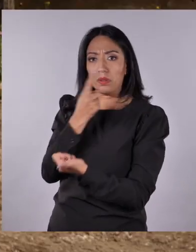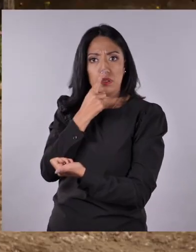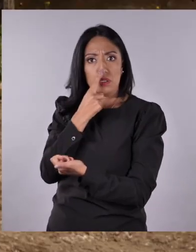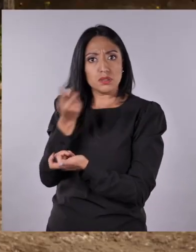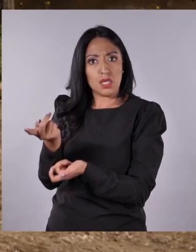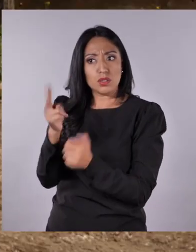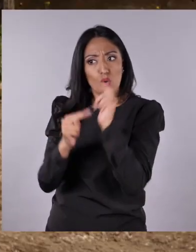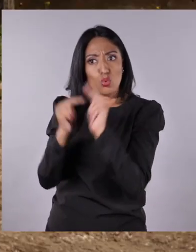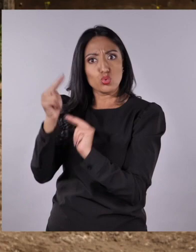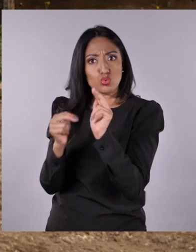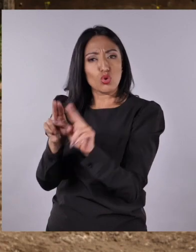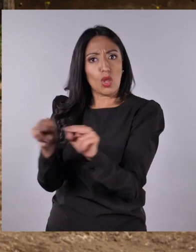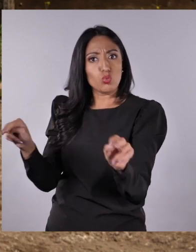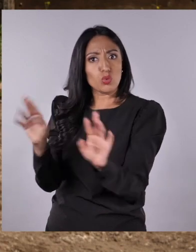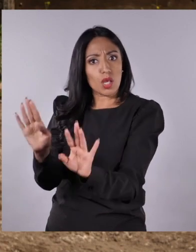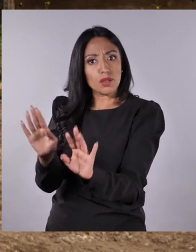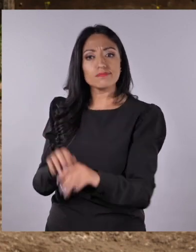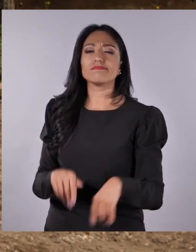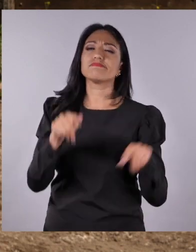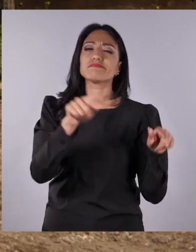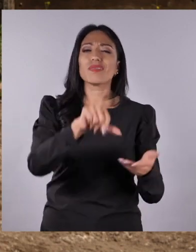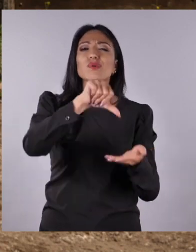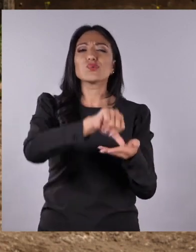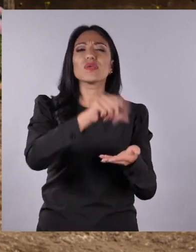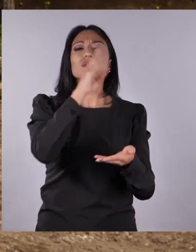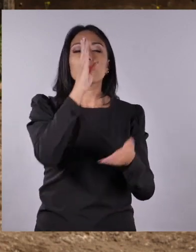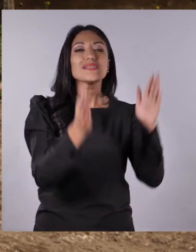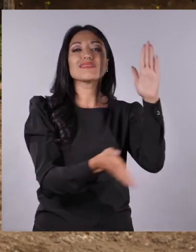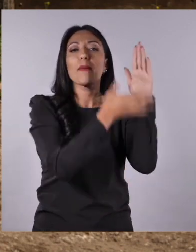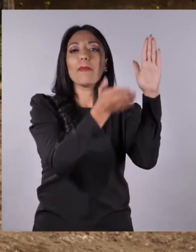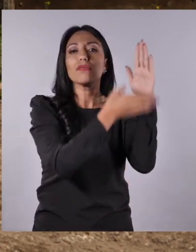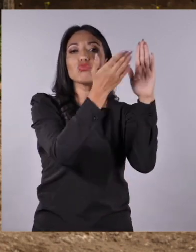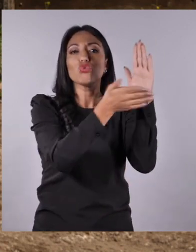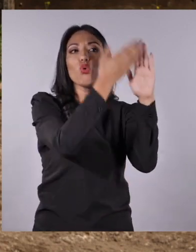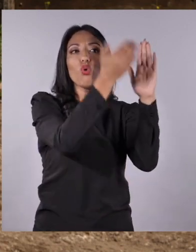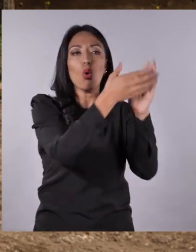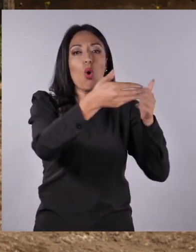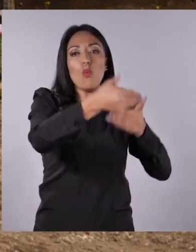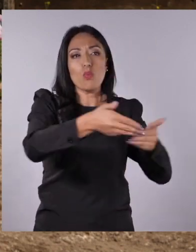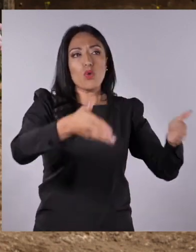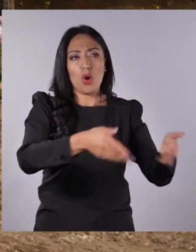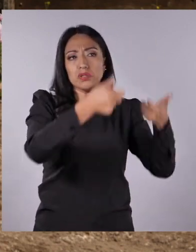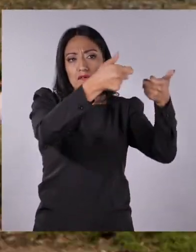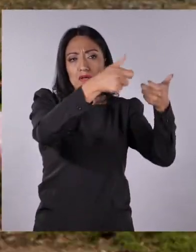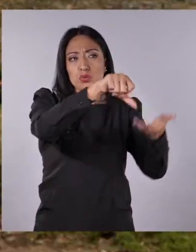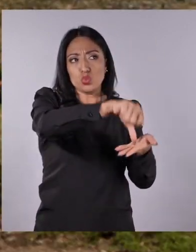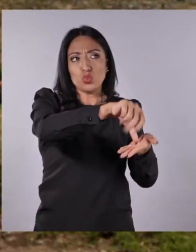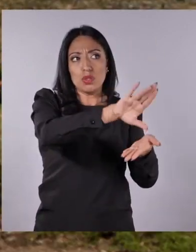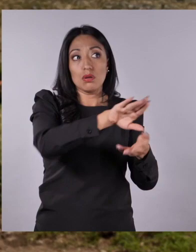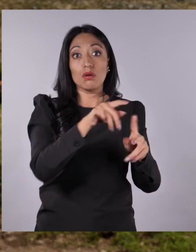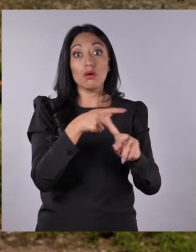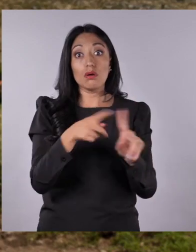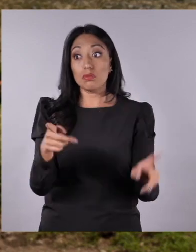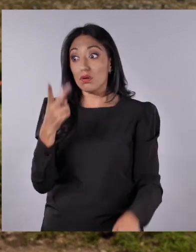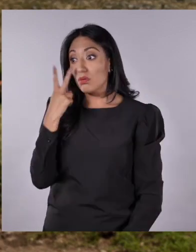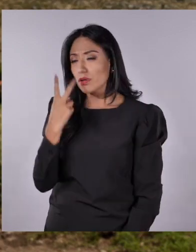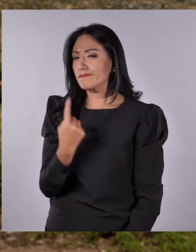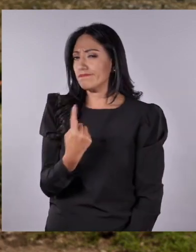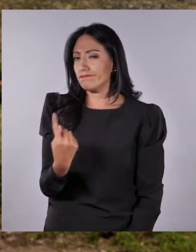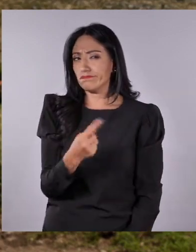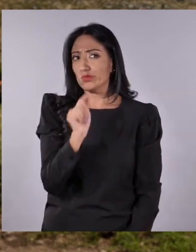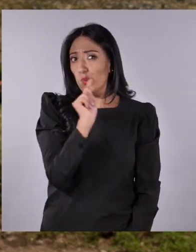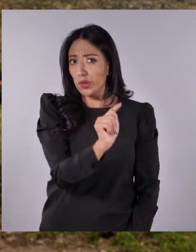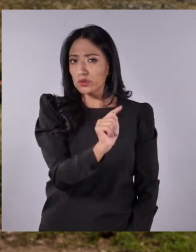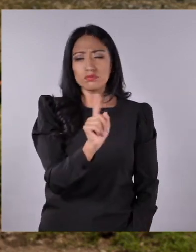bioconstrucción. En la ciudad estamos muy acostumbrados al cemento y los bloques, y está bien. Pero deberíamos cachar que no